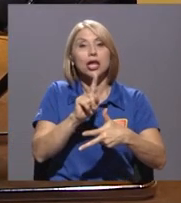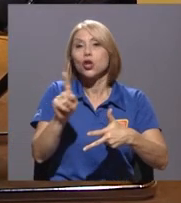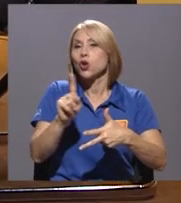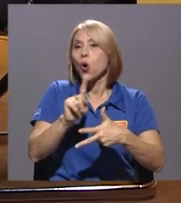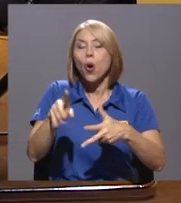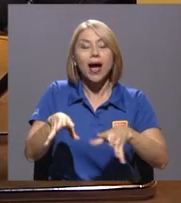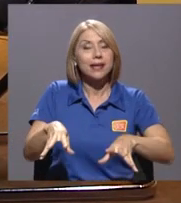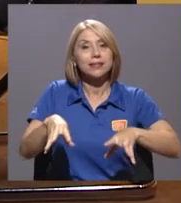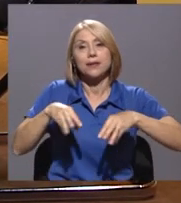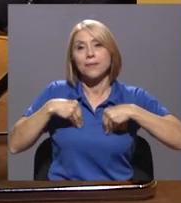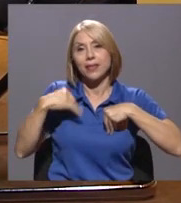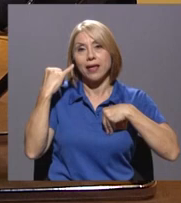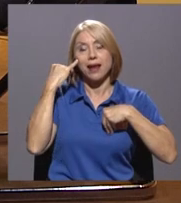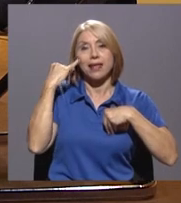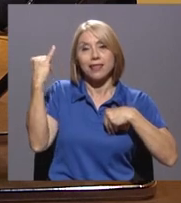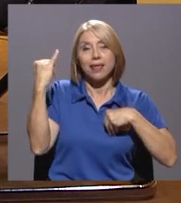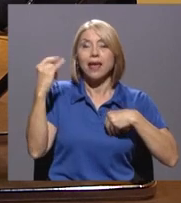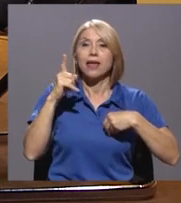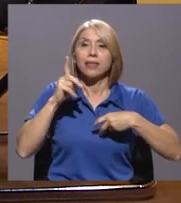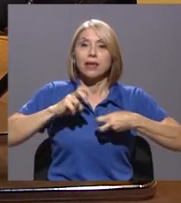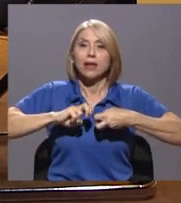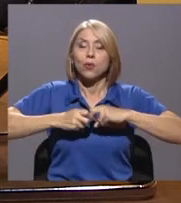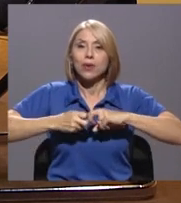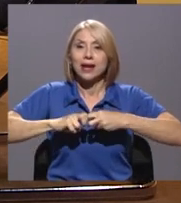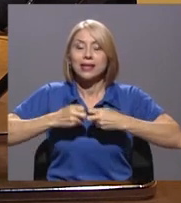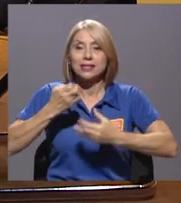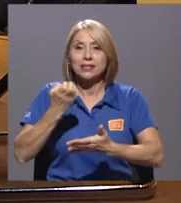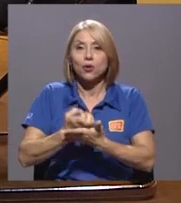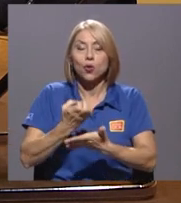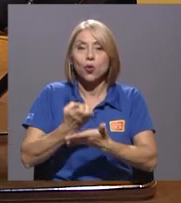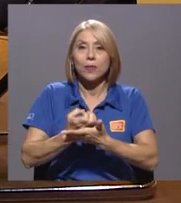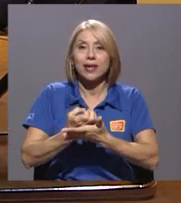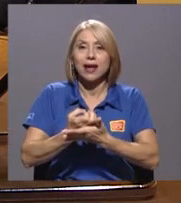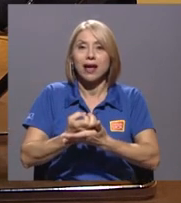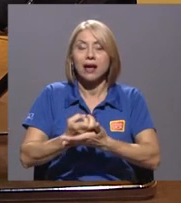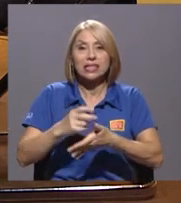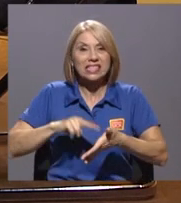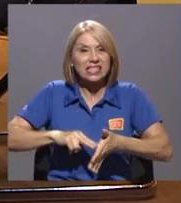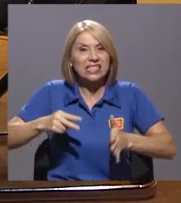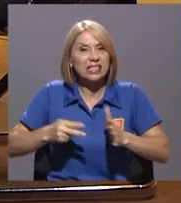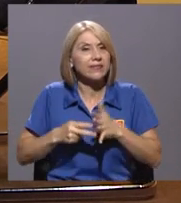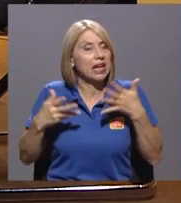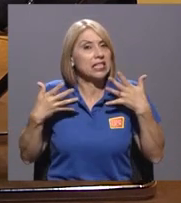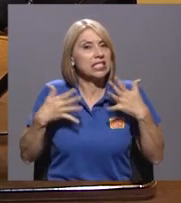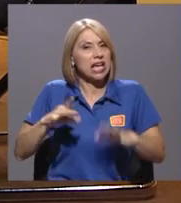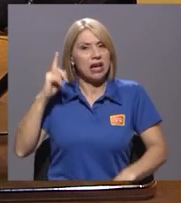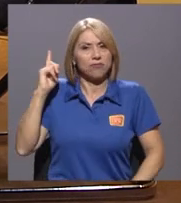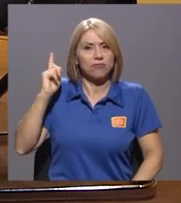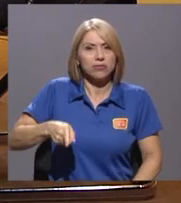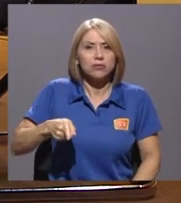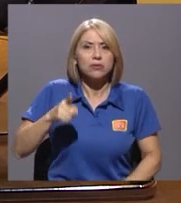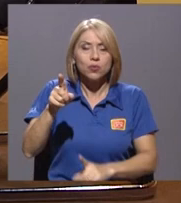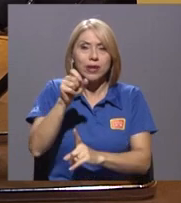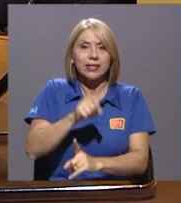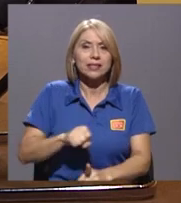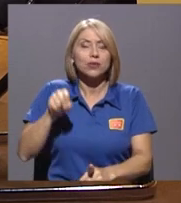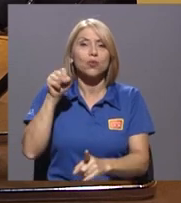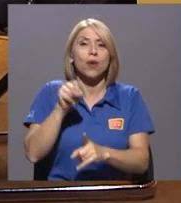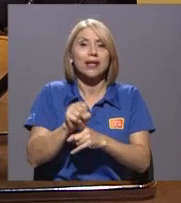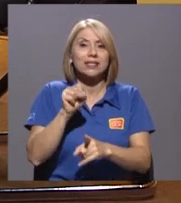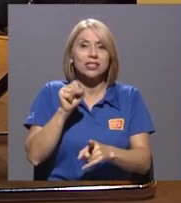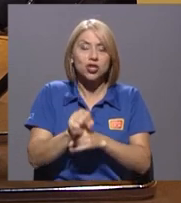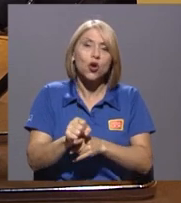de que una crisis económica era obligatoriamente una situación de